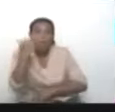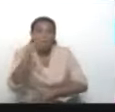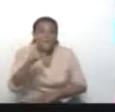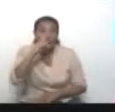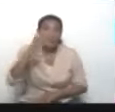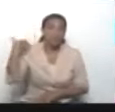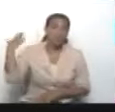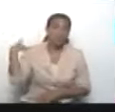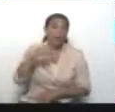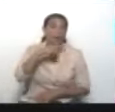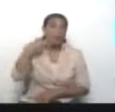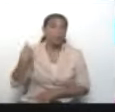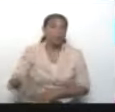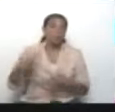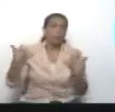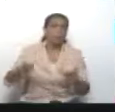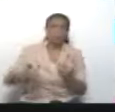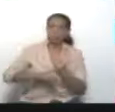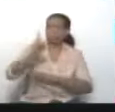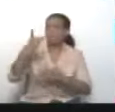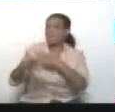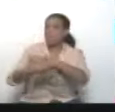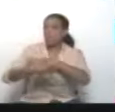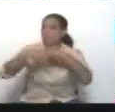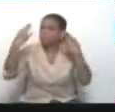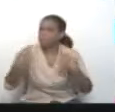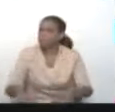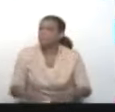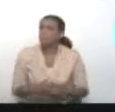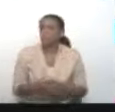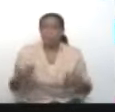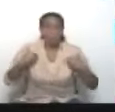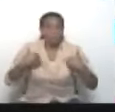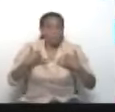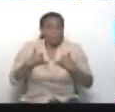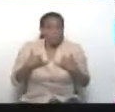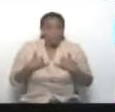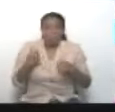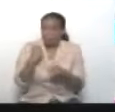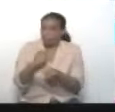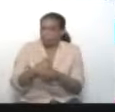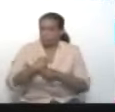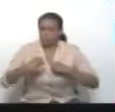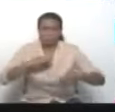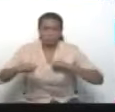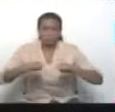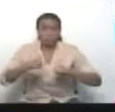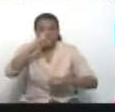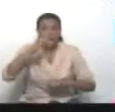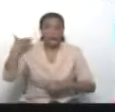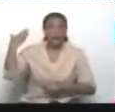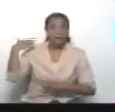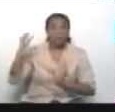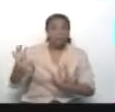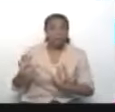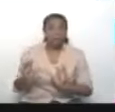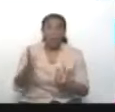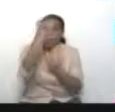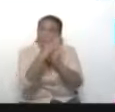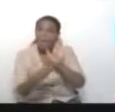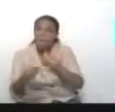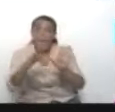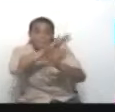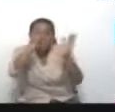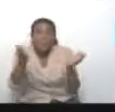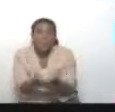tenía la Unión Soviética y de desarrollo económico y tecnológico, con esfuerzo propio. Para entonces, era un ejemplo